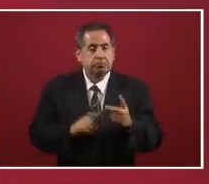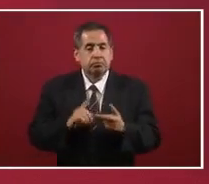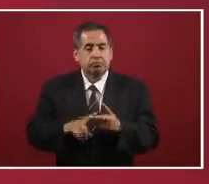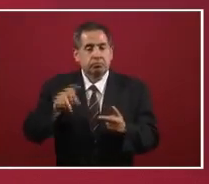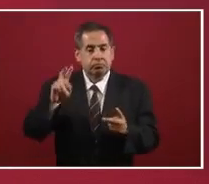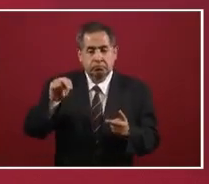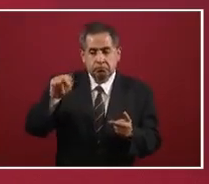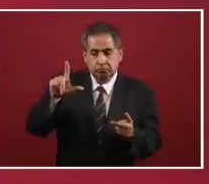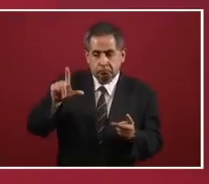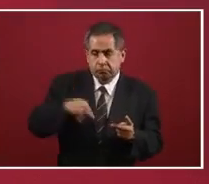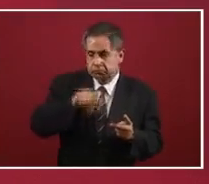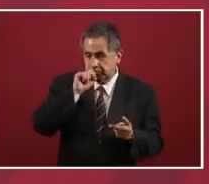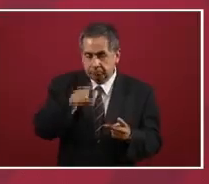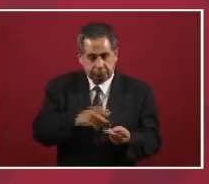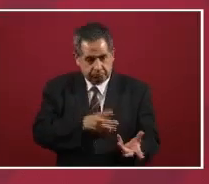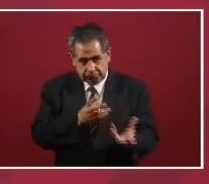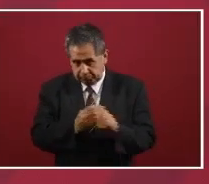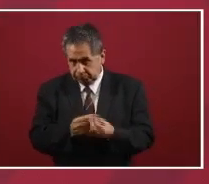Nuevo León,